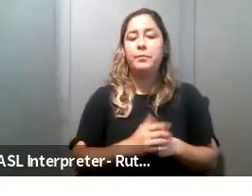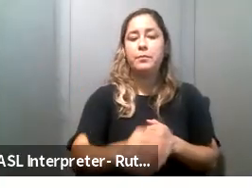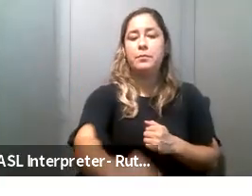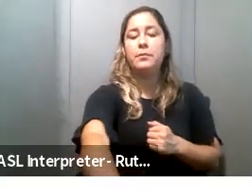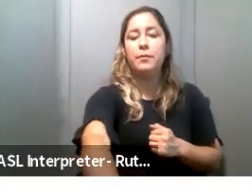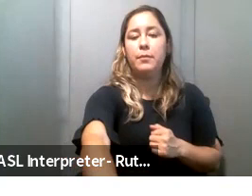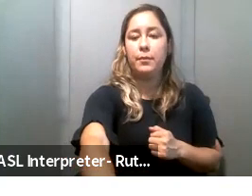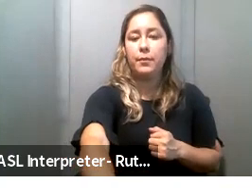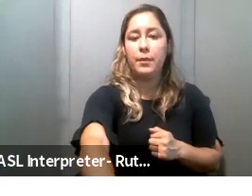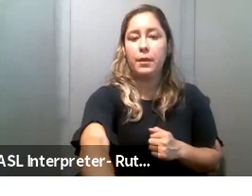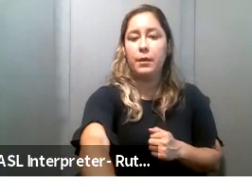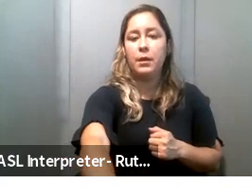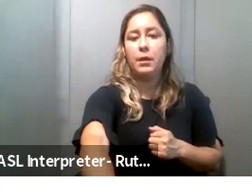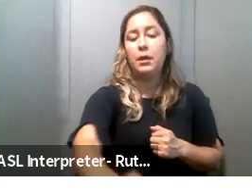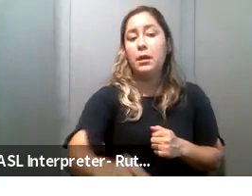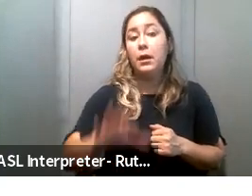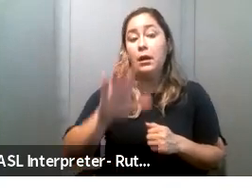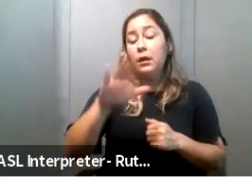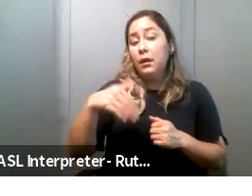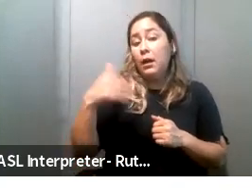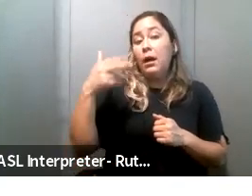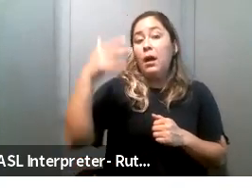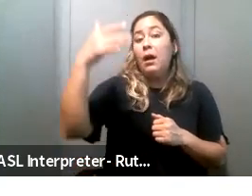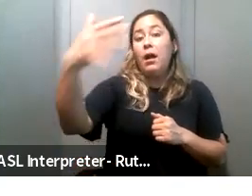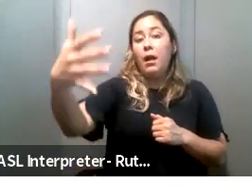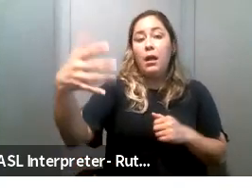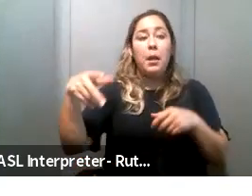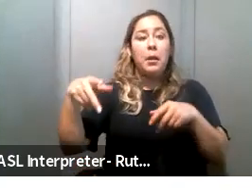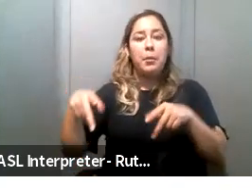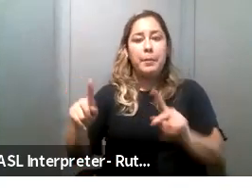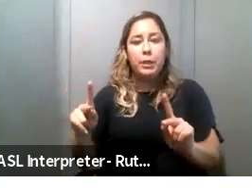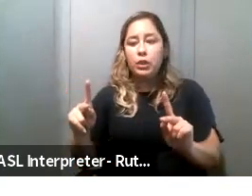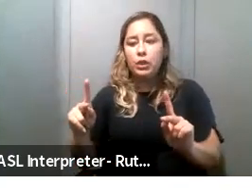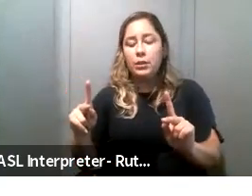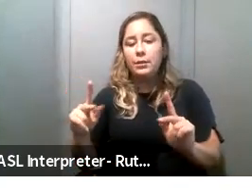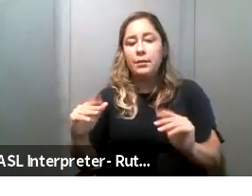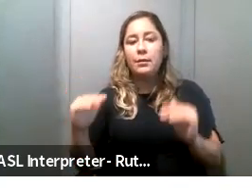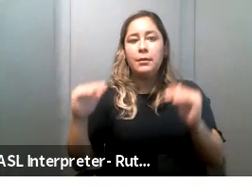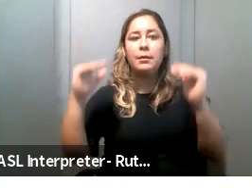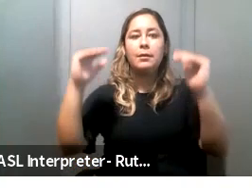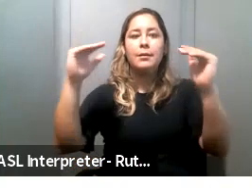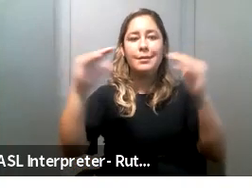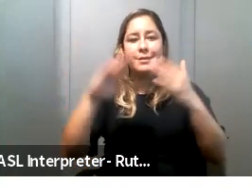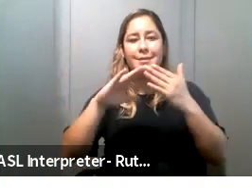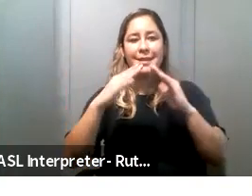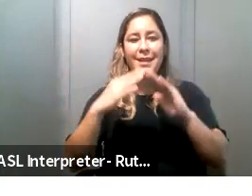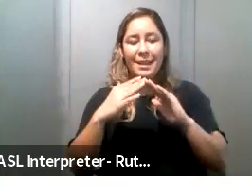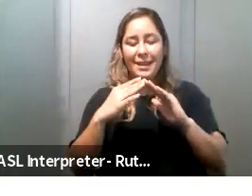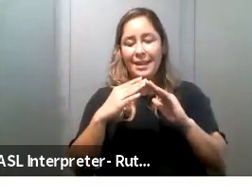que los permisos fueron a otro nivel más alto, al nivel del City Council de la ciudad,